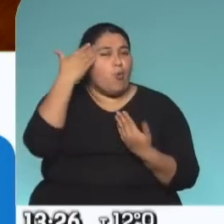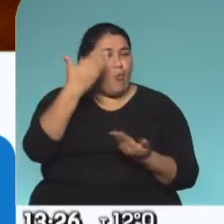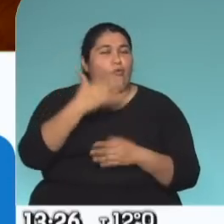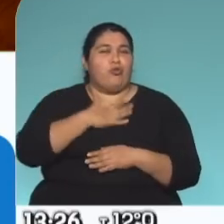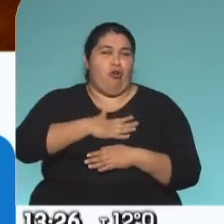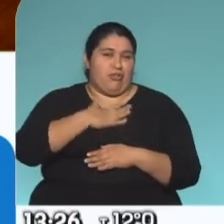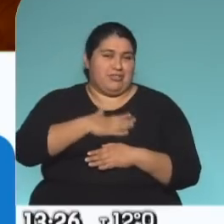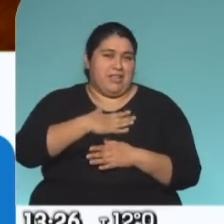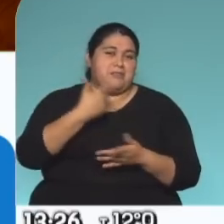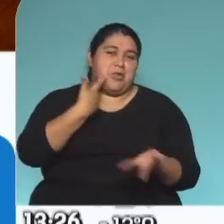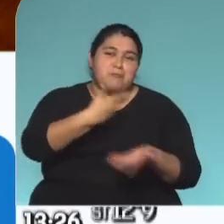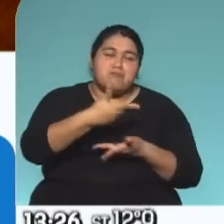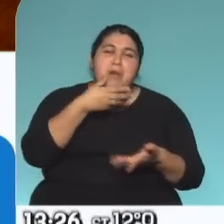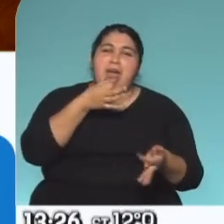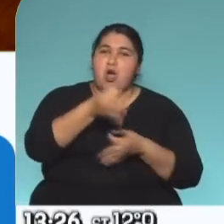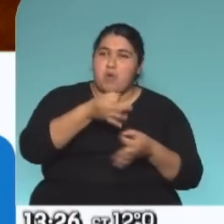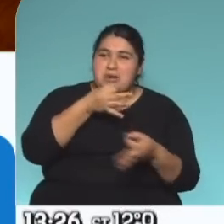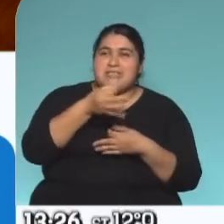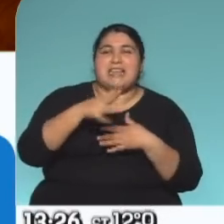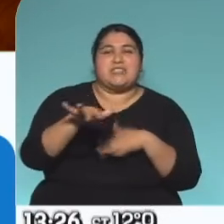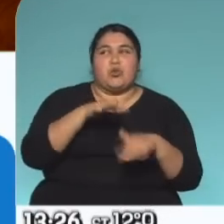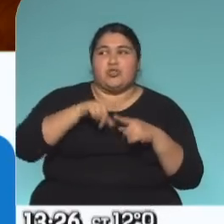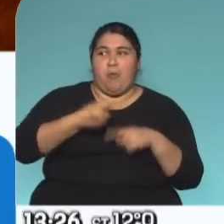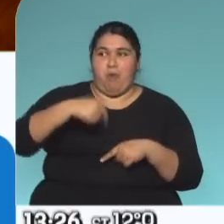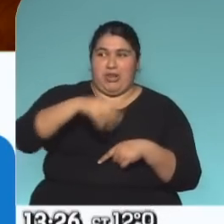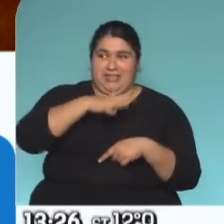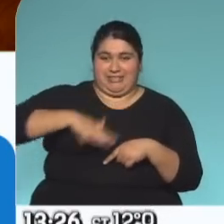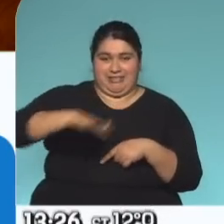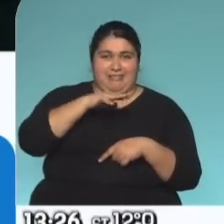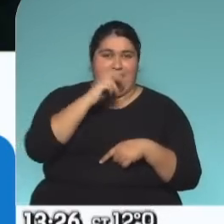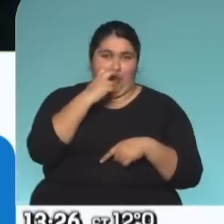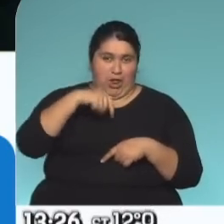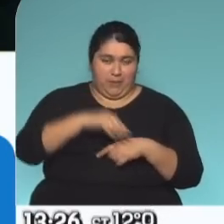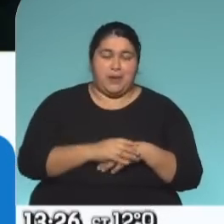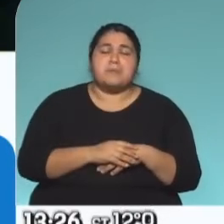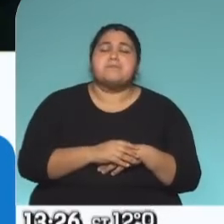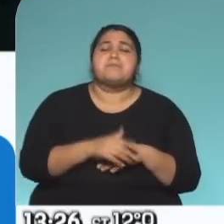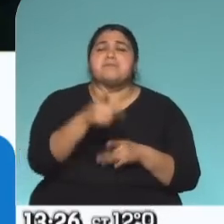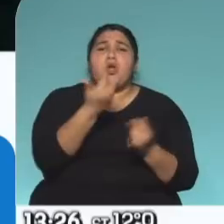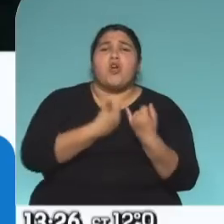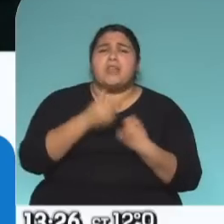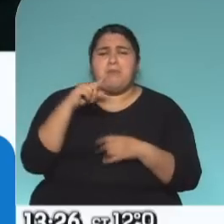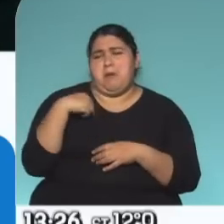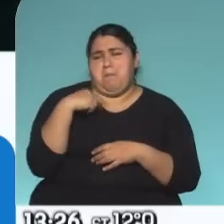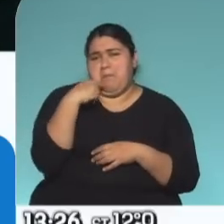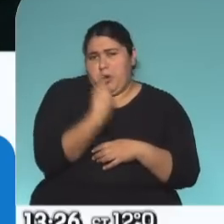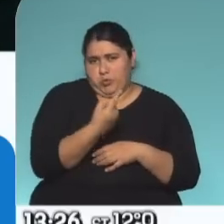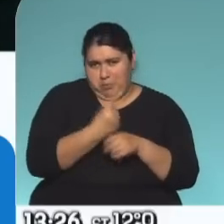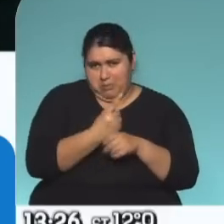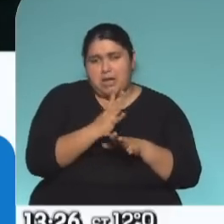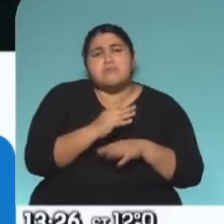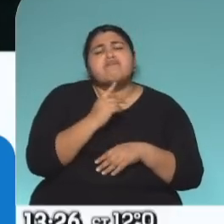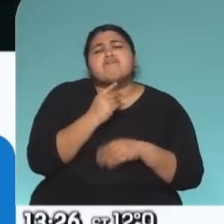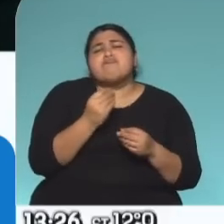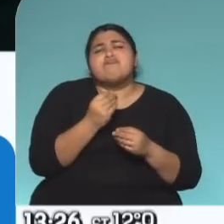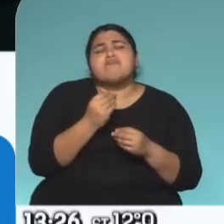con ustedes para conversar sobre la situación política boliviana. A ver si nos podés contar, Fernando, como primera pregunta, ¿cuál es